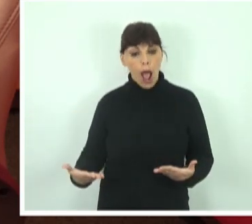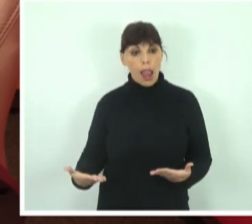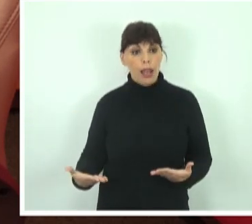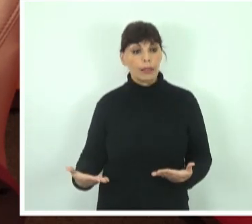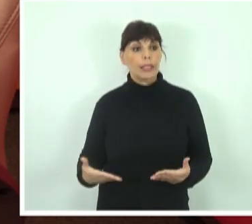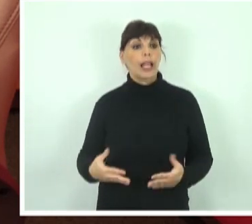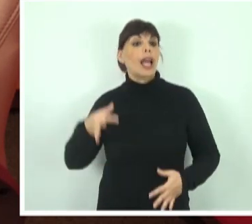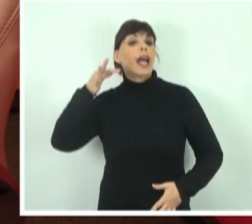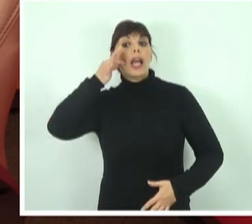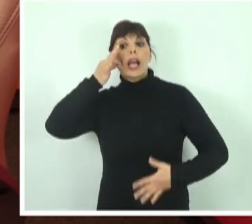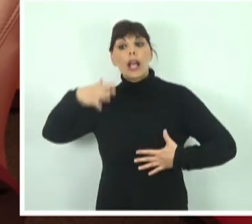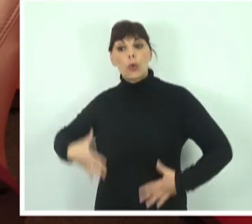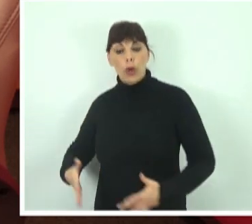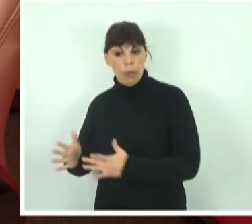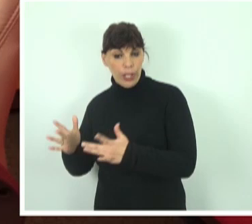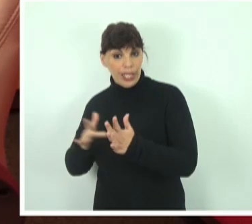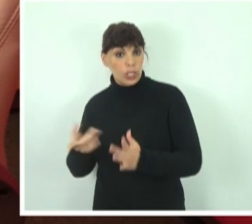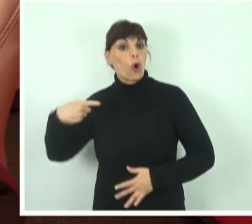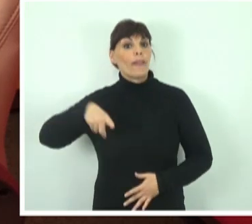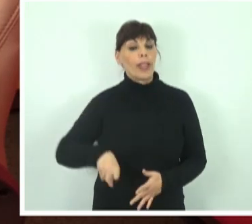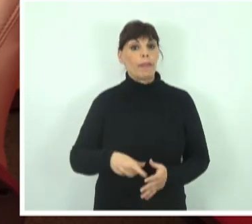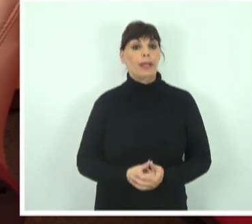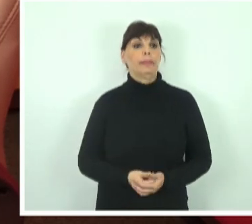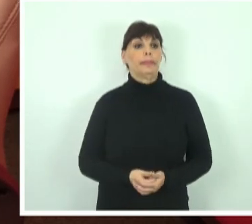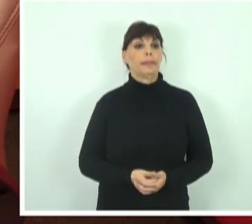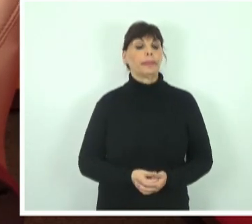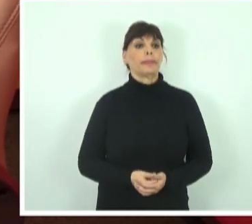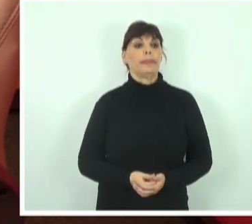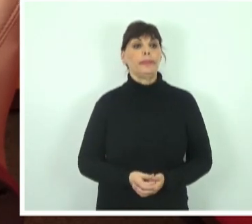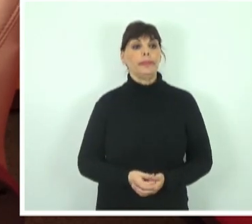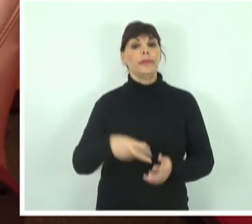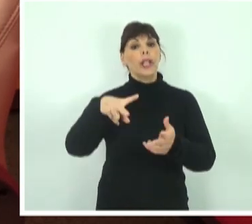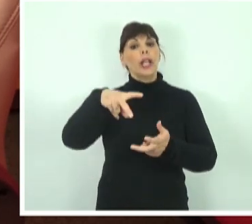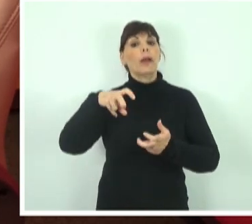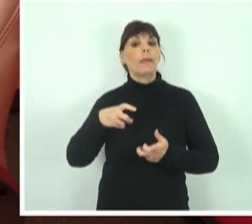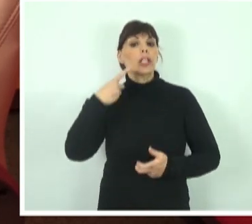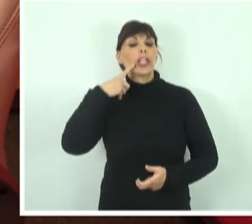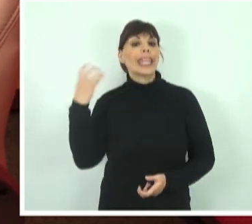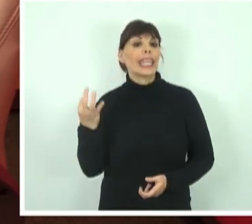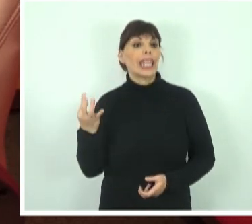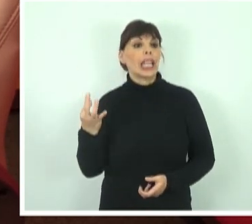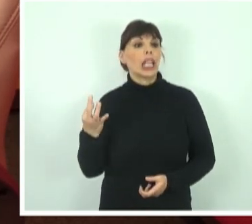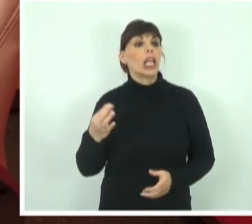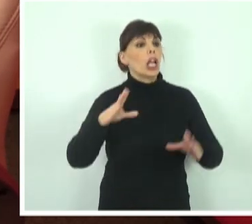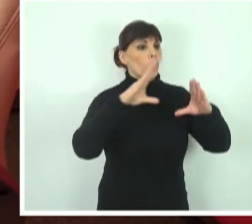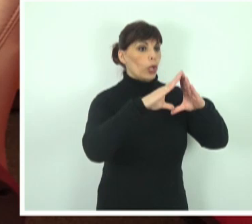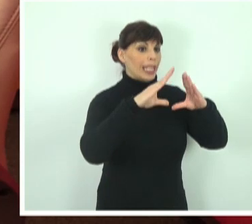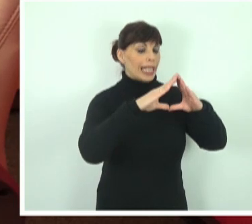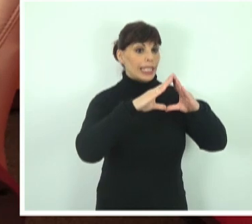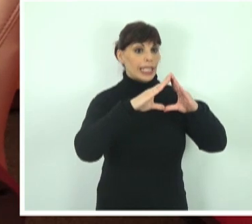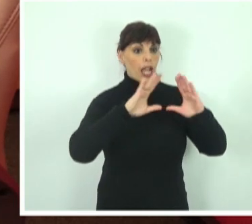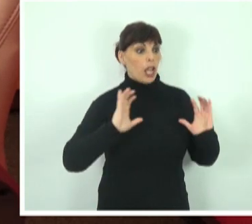una iglesia. En Mateo capítulo 16 podemos leer de la iglesia en todo el mundo,